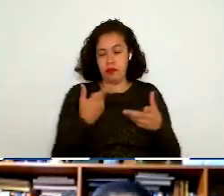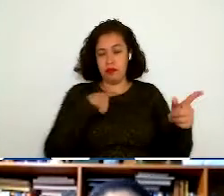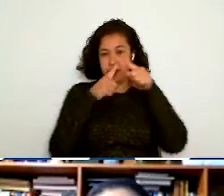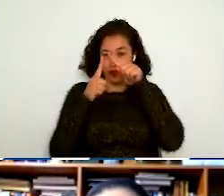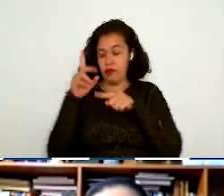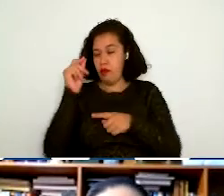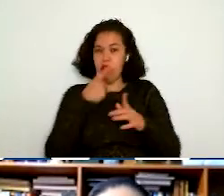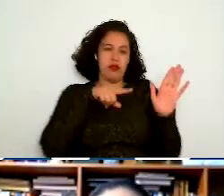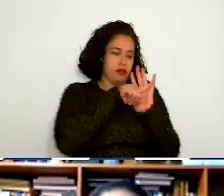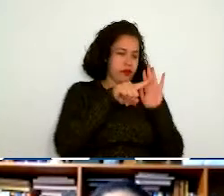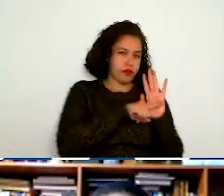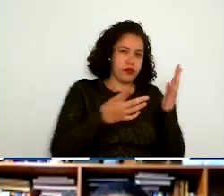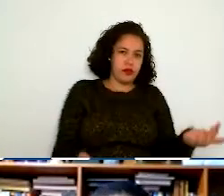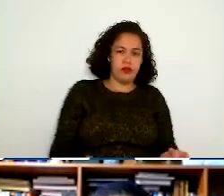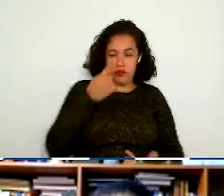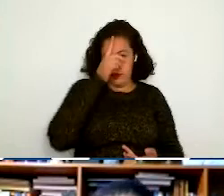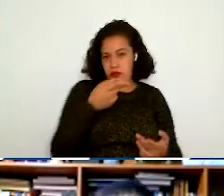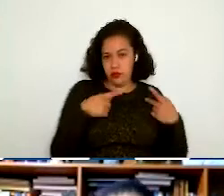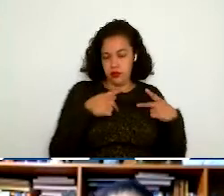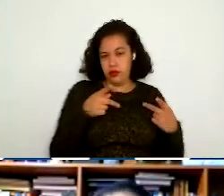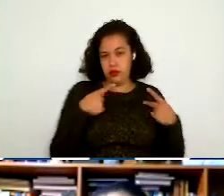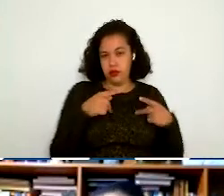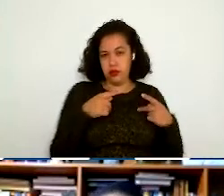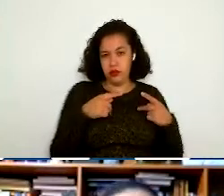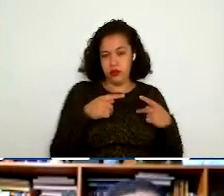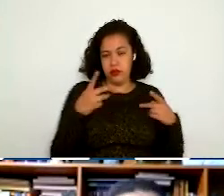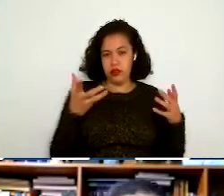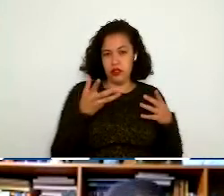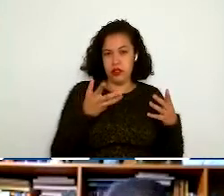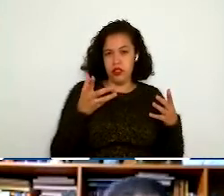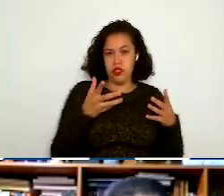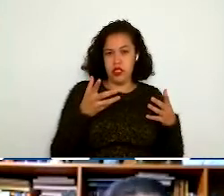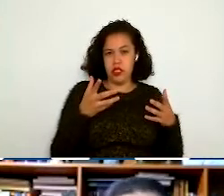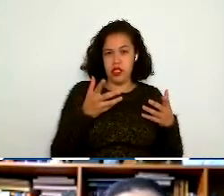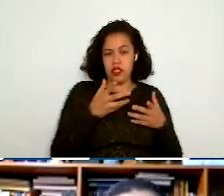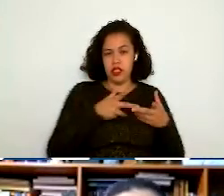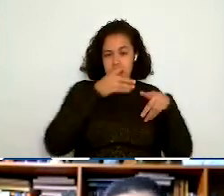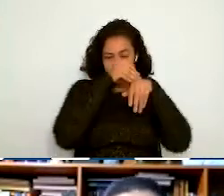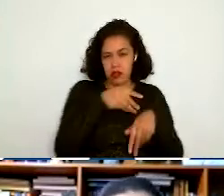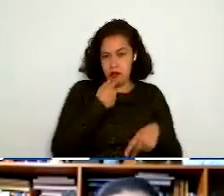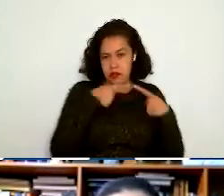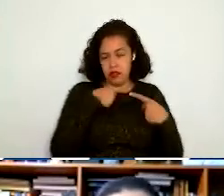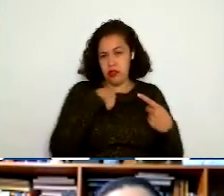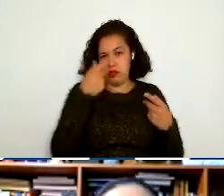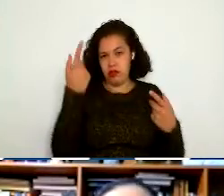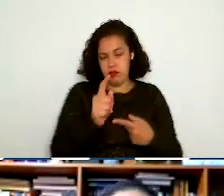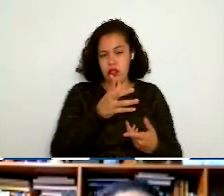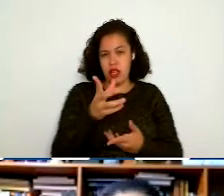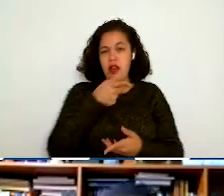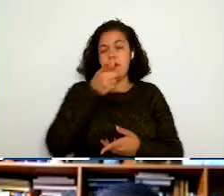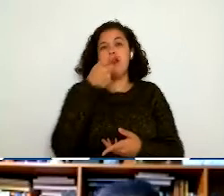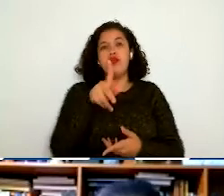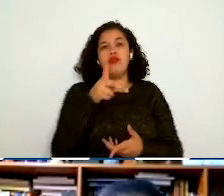negativo, en el sentido que esa persona simplemente va a hacer y va a acatar lo que uno le diga, pero no va a generar sus